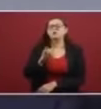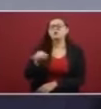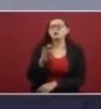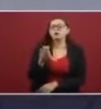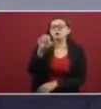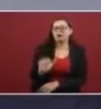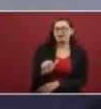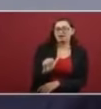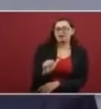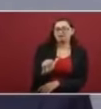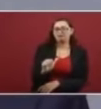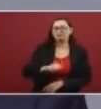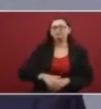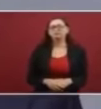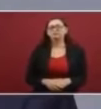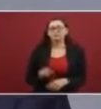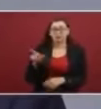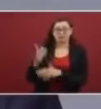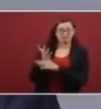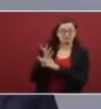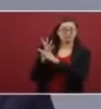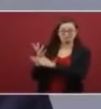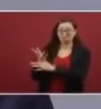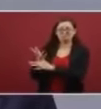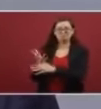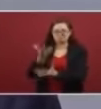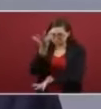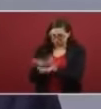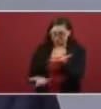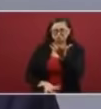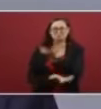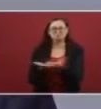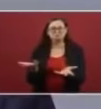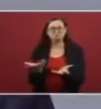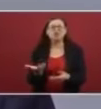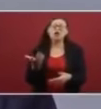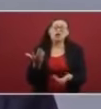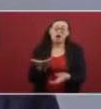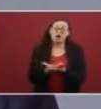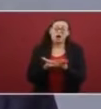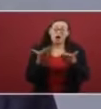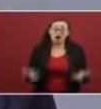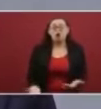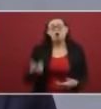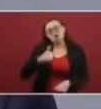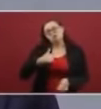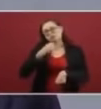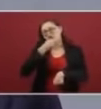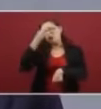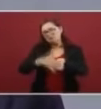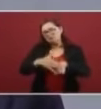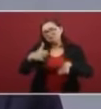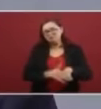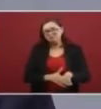como decía Carlos Pellicer de José María Morelos, hacerse comer de los humildes. Y perdón que